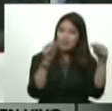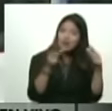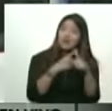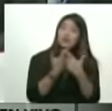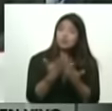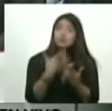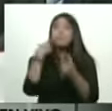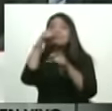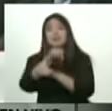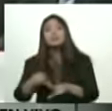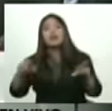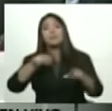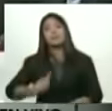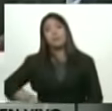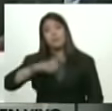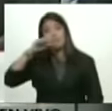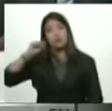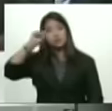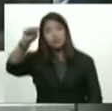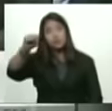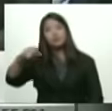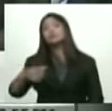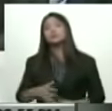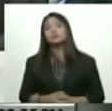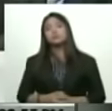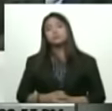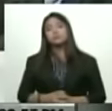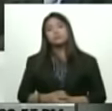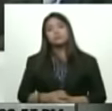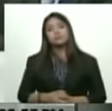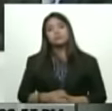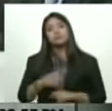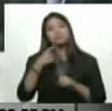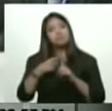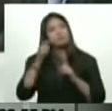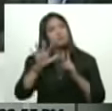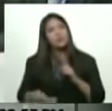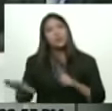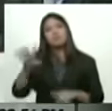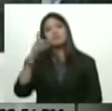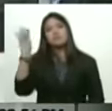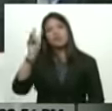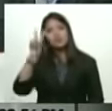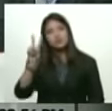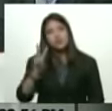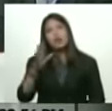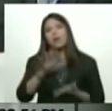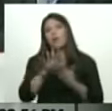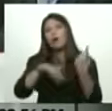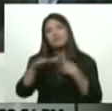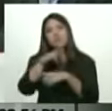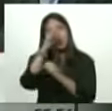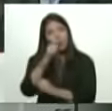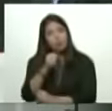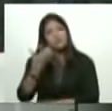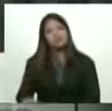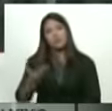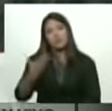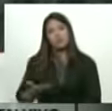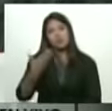el mensaje del presidente Nicolás Maduro ha generado unas enormes expectativas en el país, está generando un ambiente de confianza muy